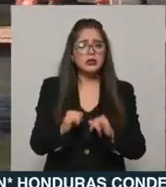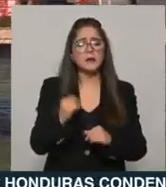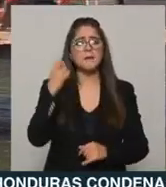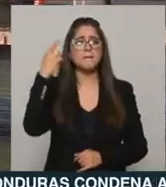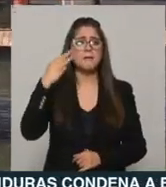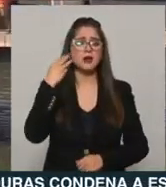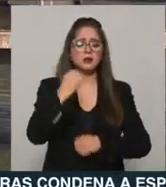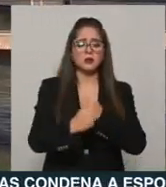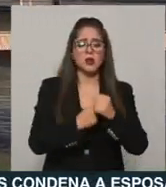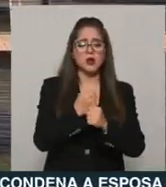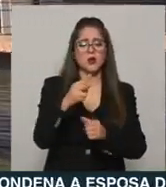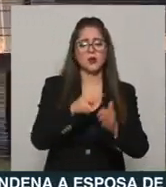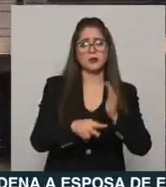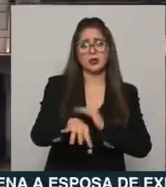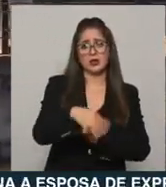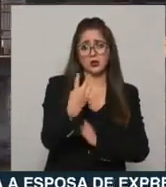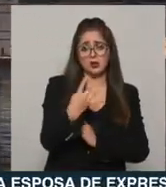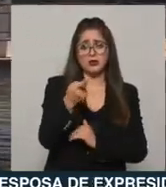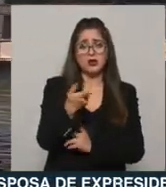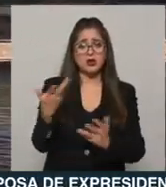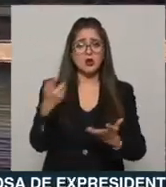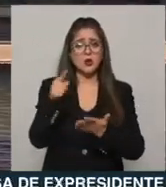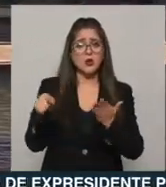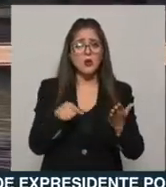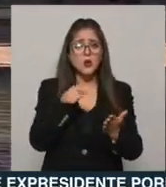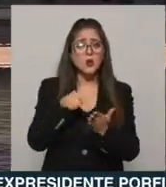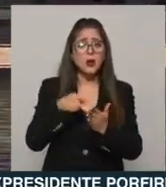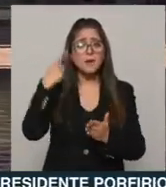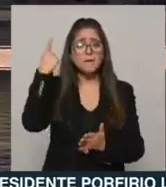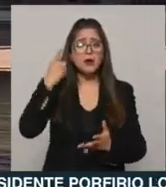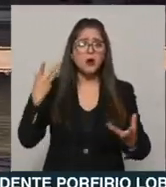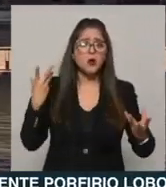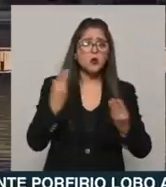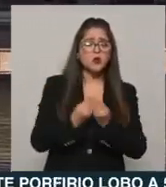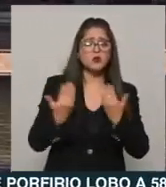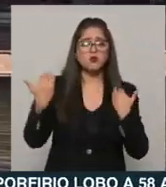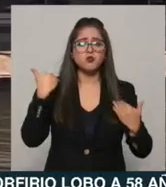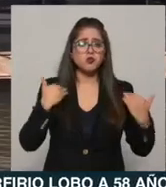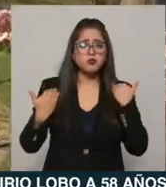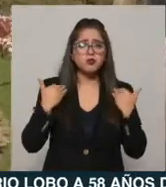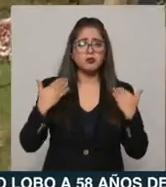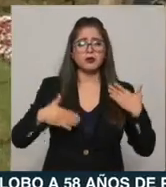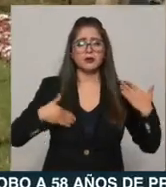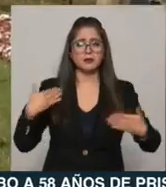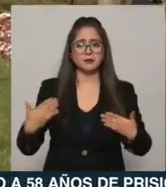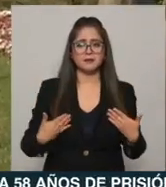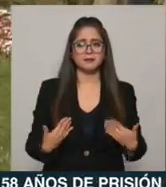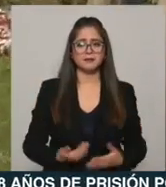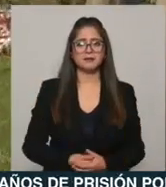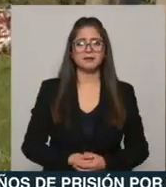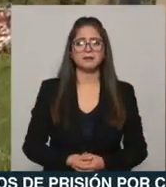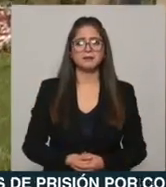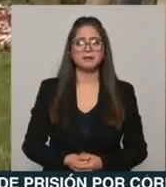de 2014 y fue creado como un espacio de recreación y de diversión.